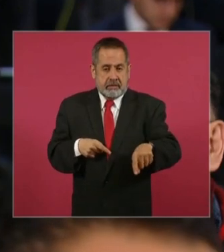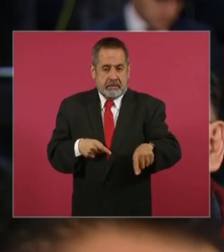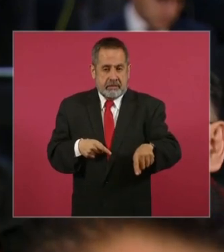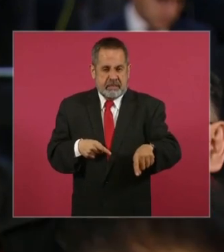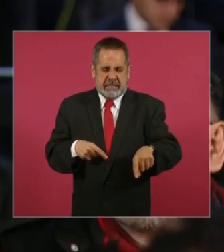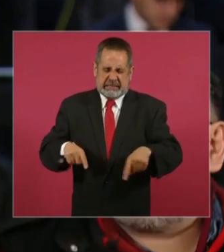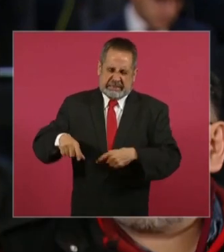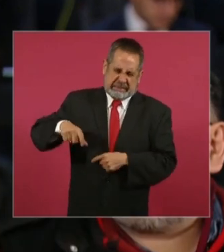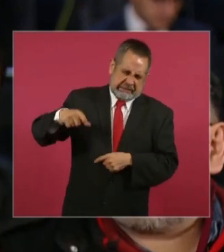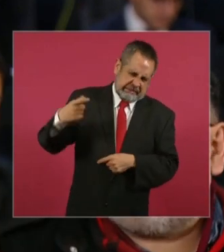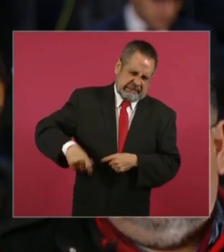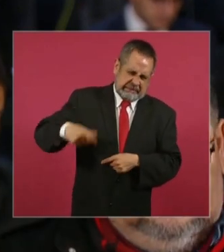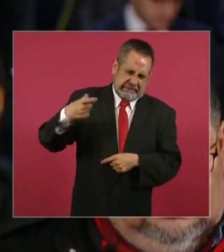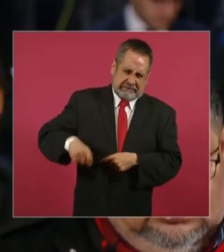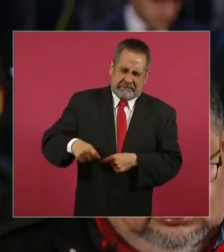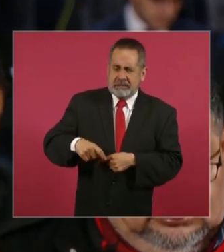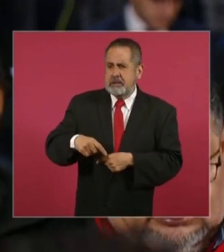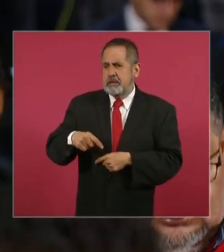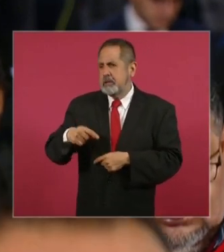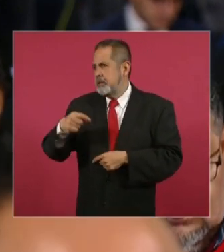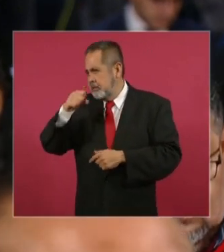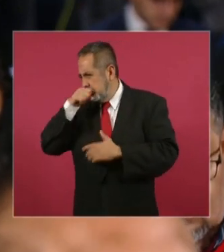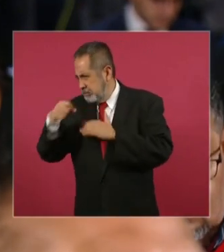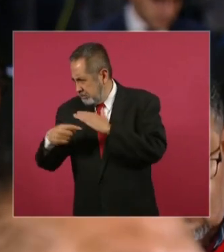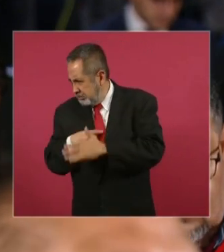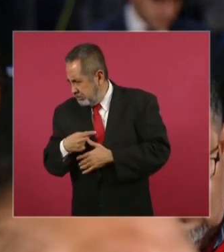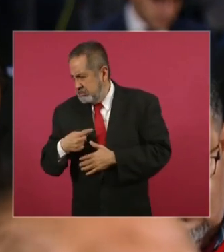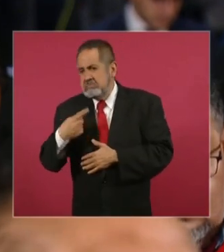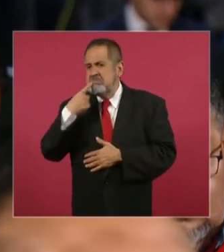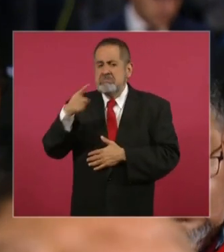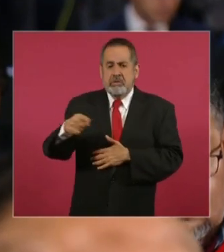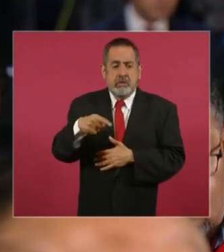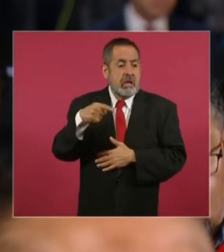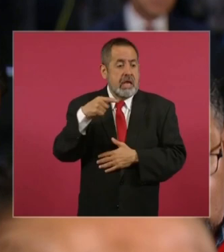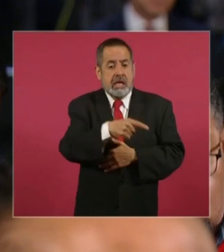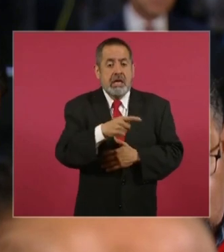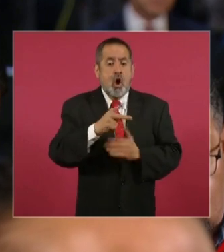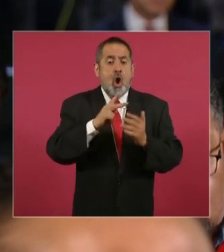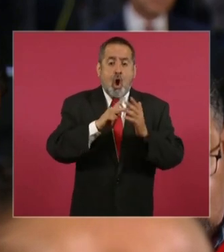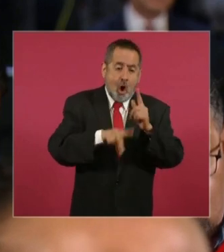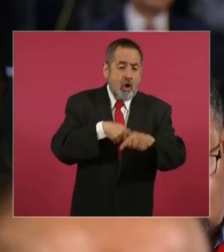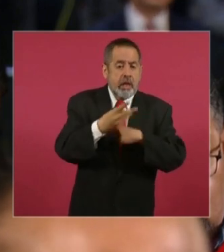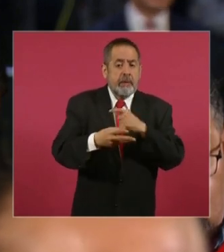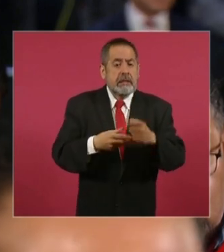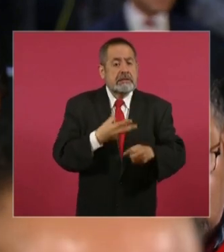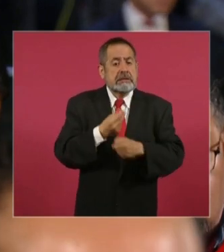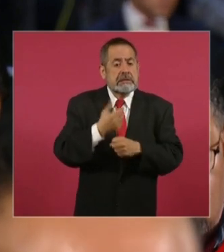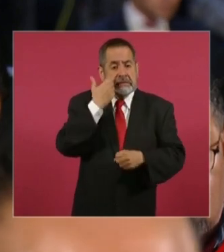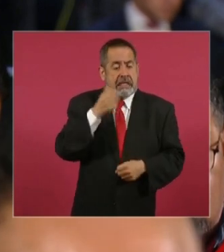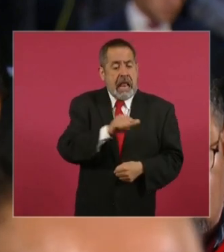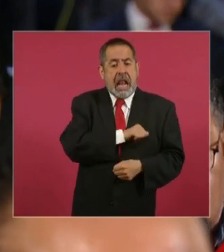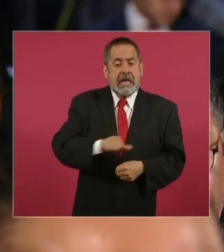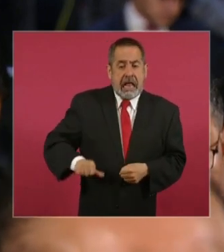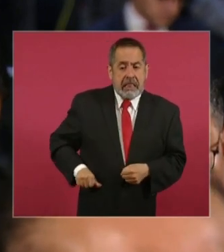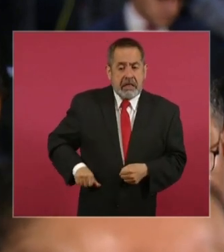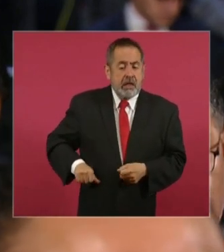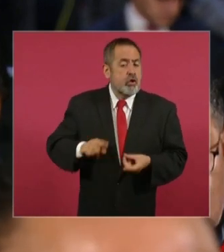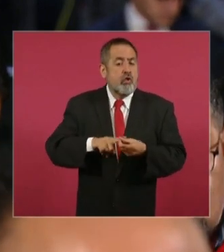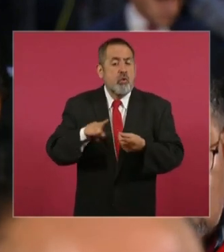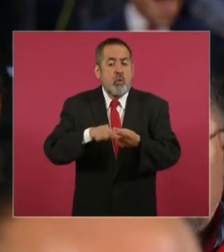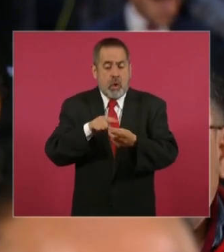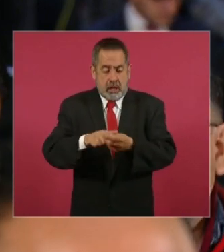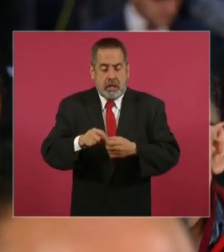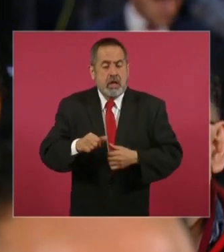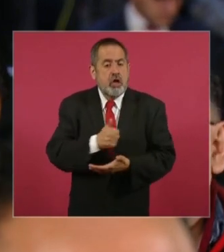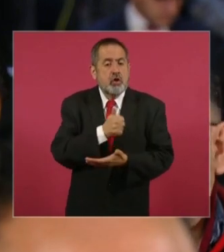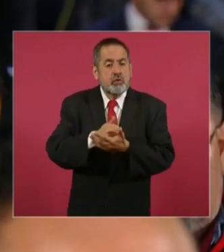pues multimillonaria, así es la denuncia que nos están haciendo. Hoy quiere reelegirse como alcalde precisamente en Ciudad Juárez